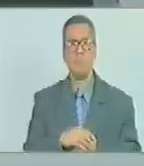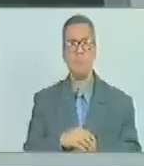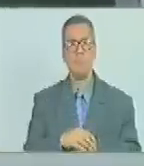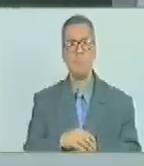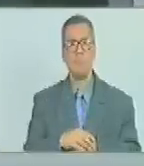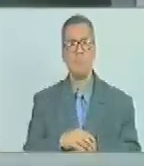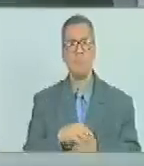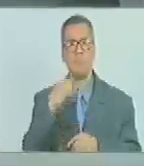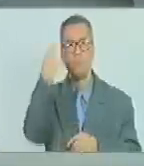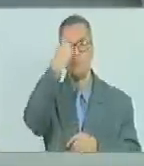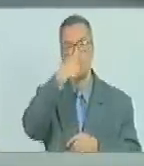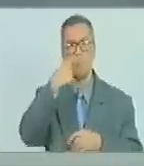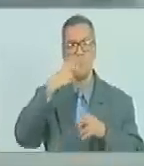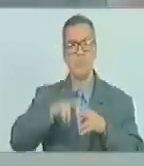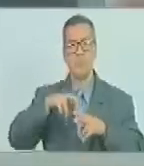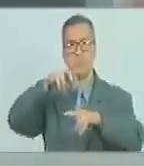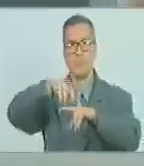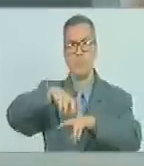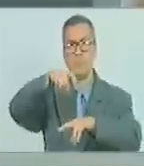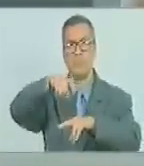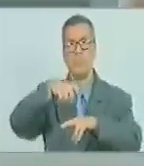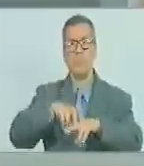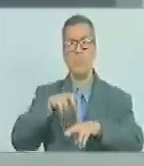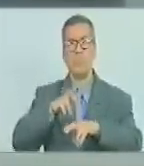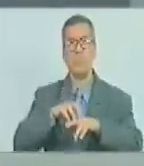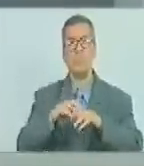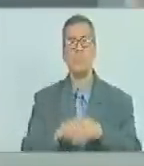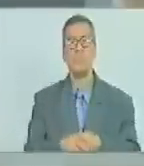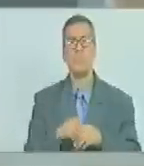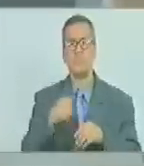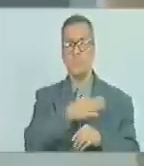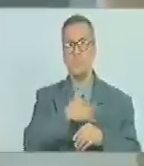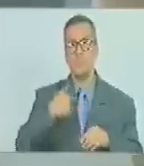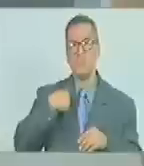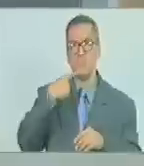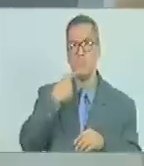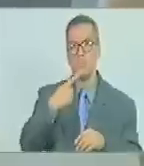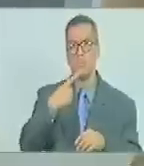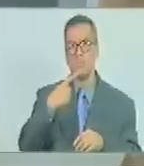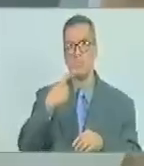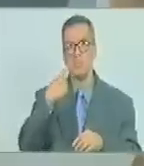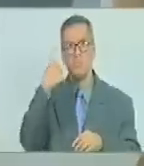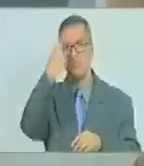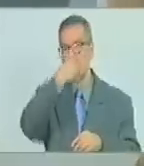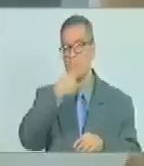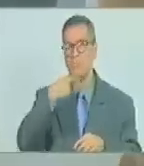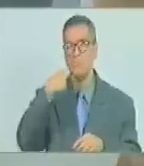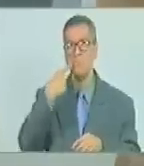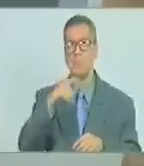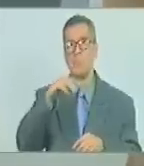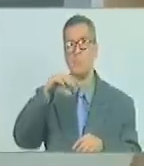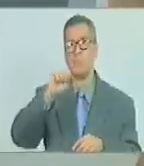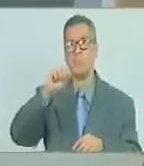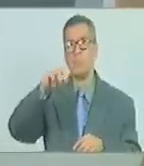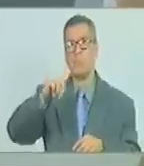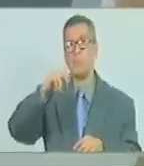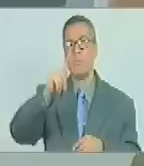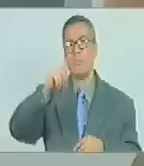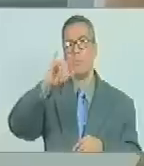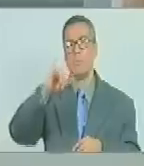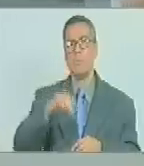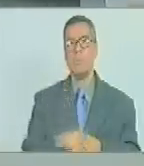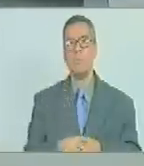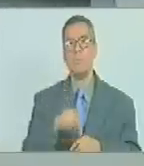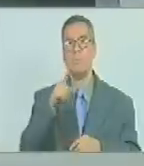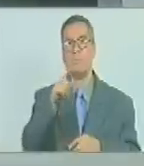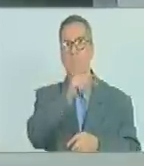la cara de arrastrado. Yo quisiera que le vieran las caras a Smolansky, a